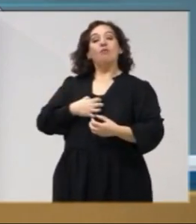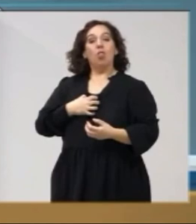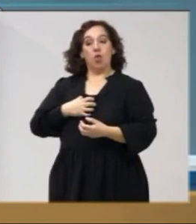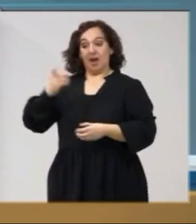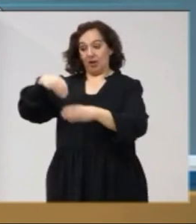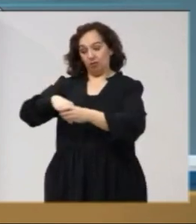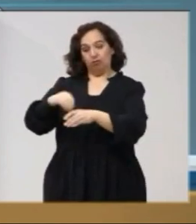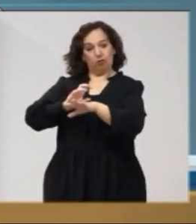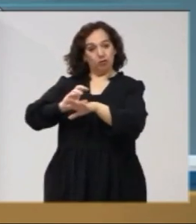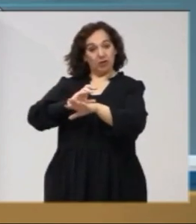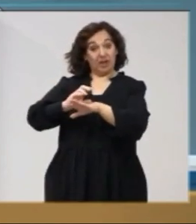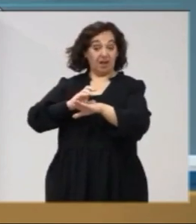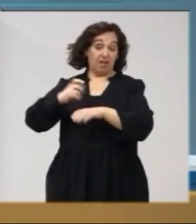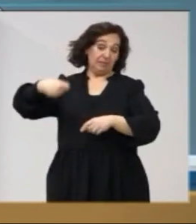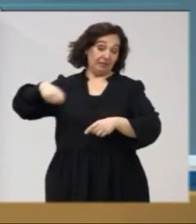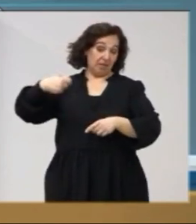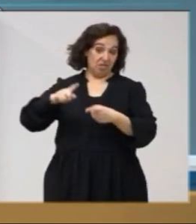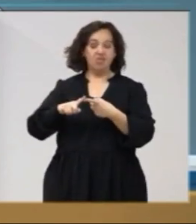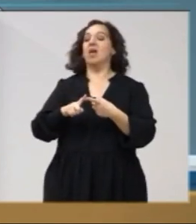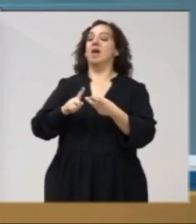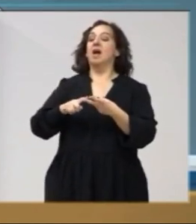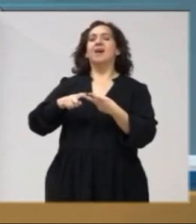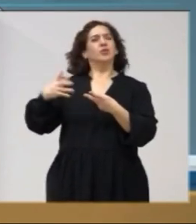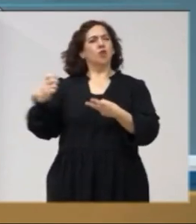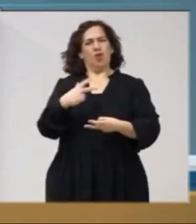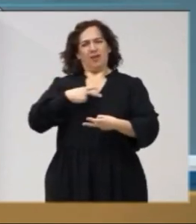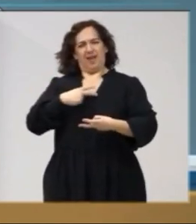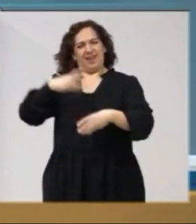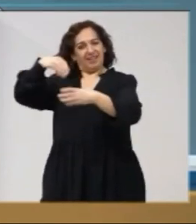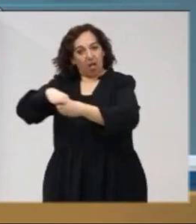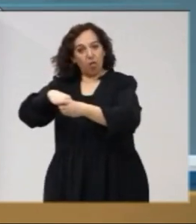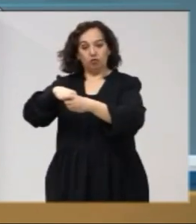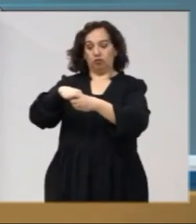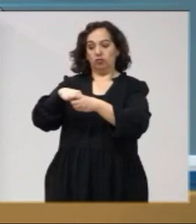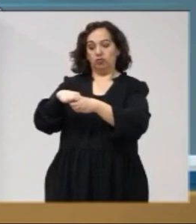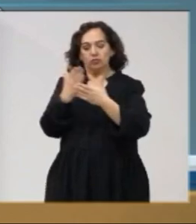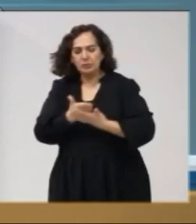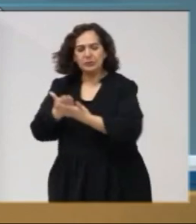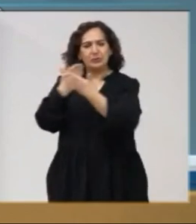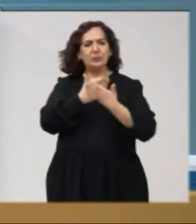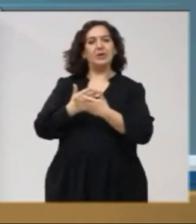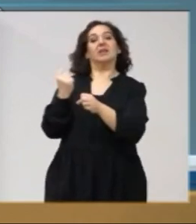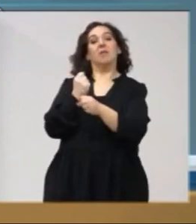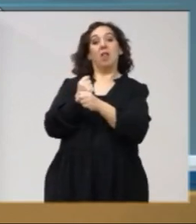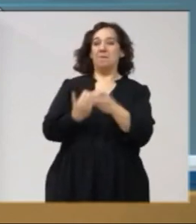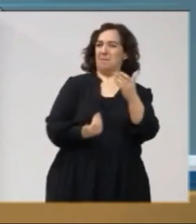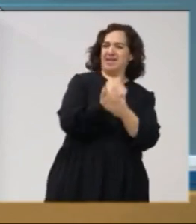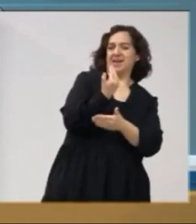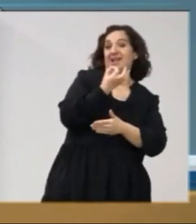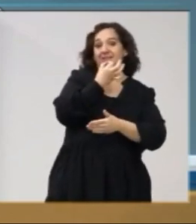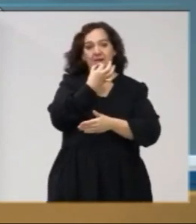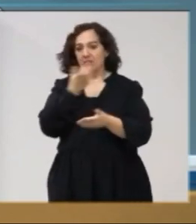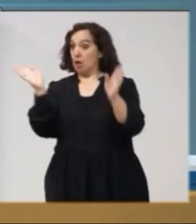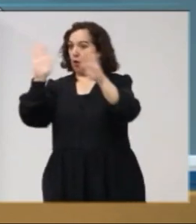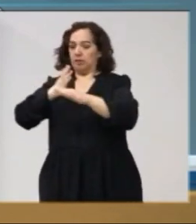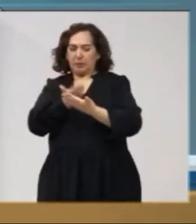la Consejería de Presidencia, todos los letrados, han empezado a trabajar mañana,